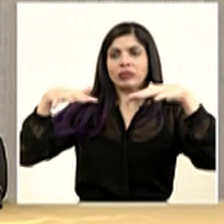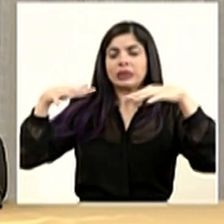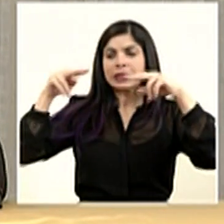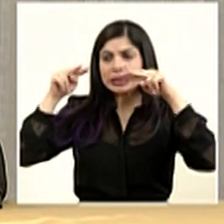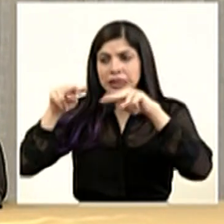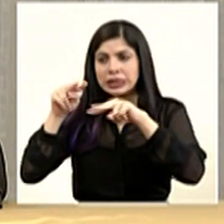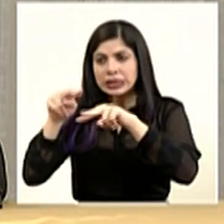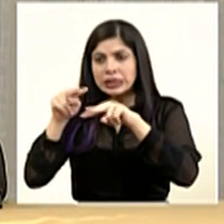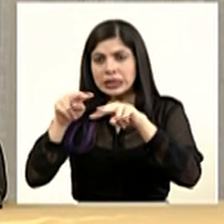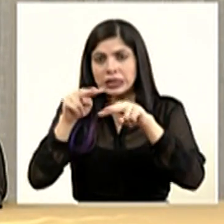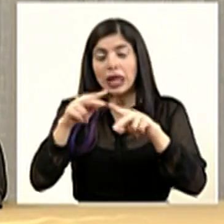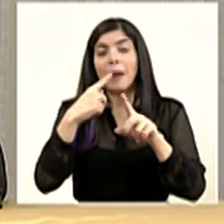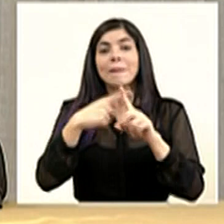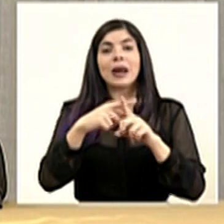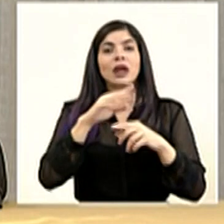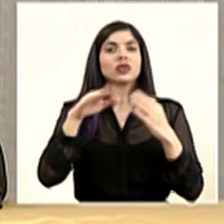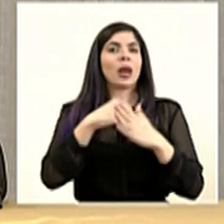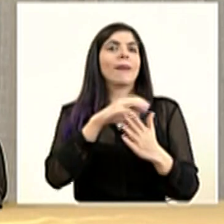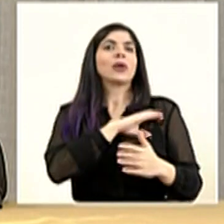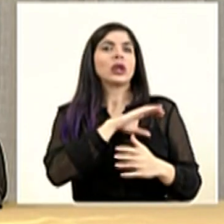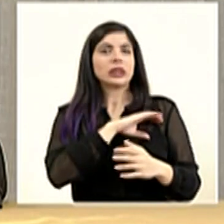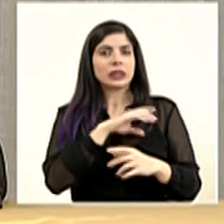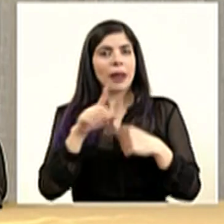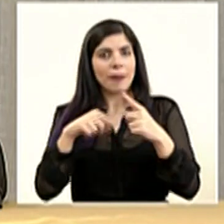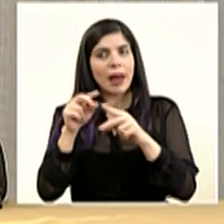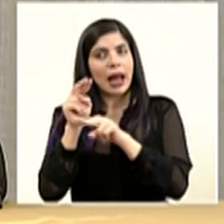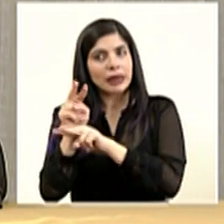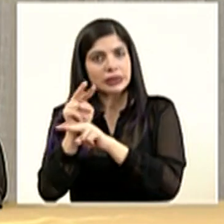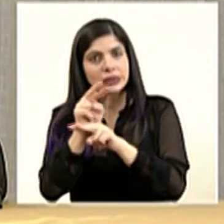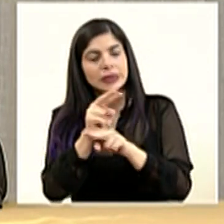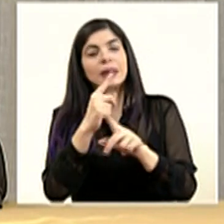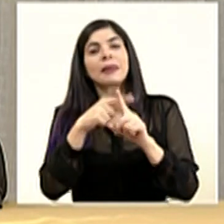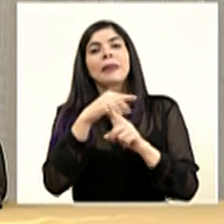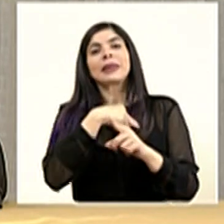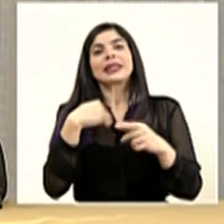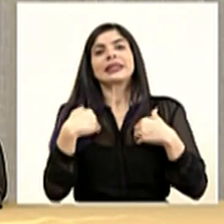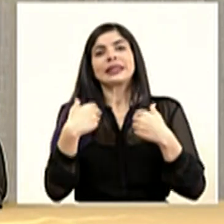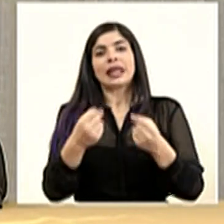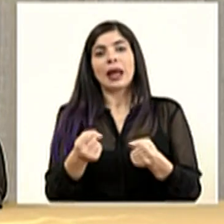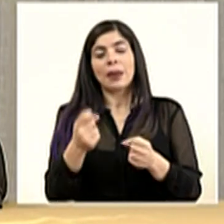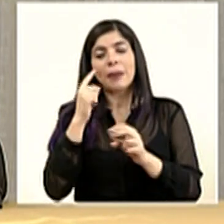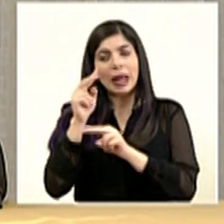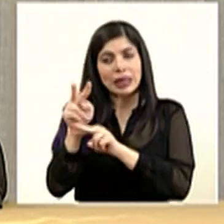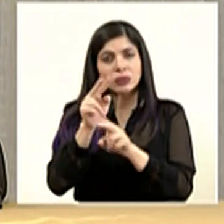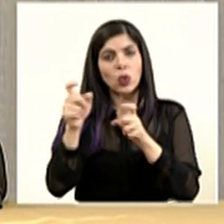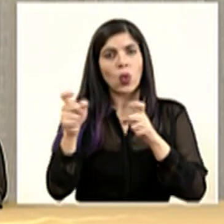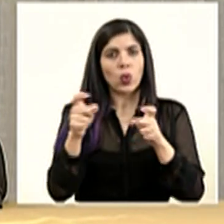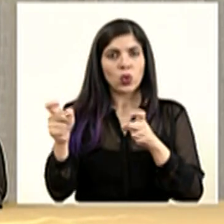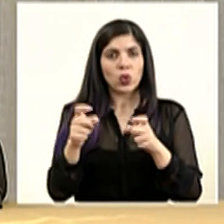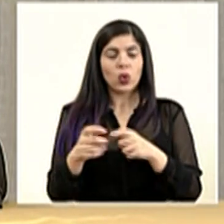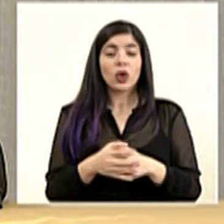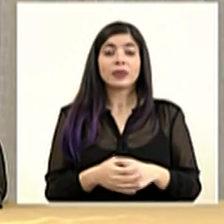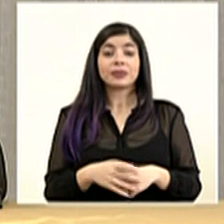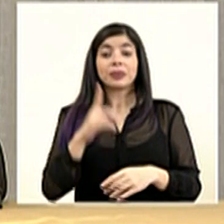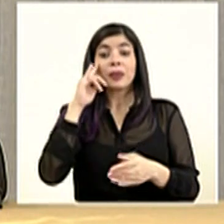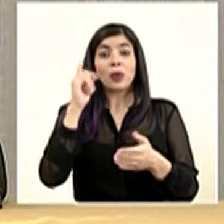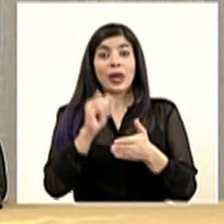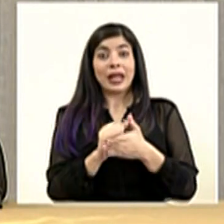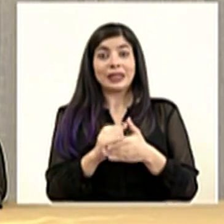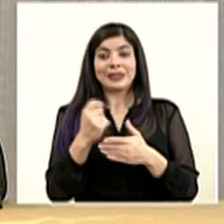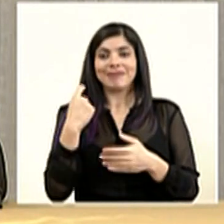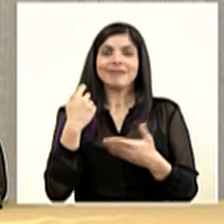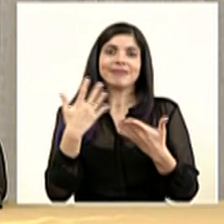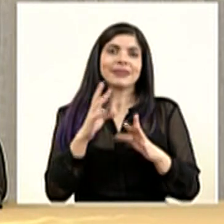como de todo la fuerza policíaca o también del Ministerio de Salud para hacer ese control. En ese sentido ya